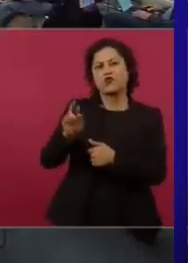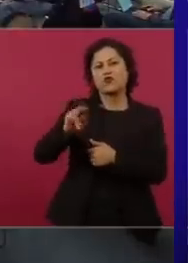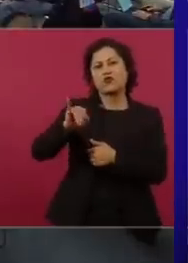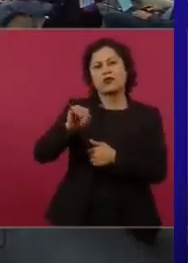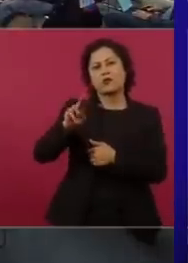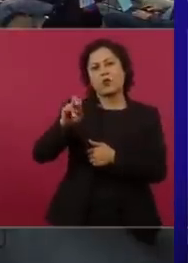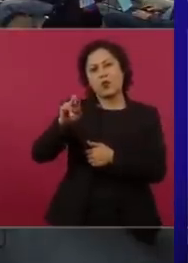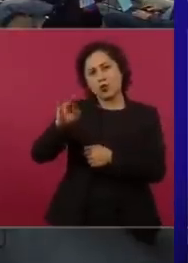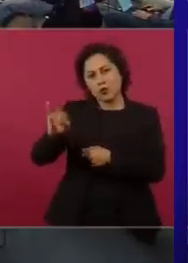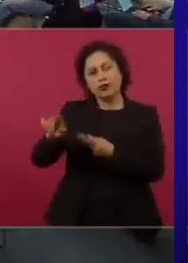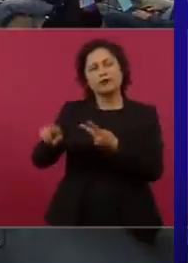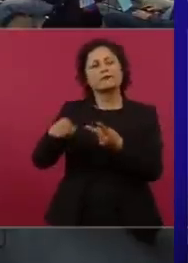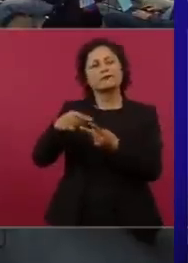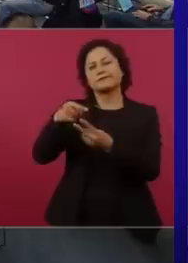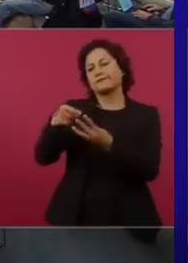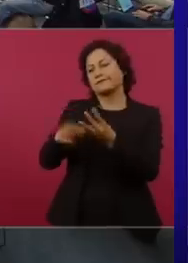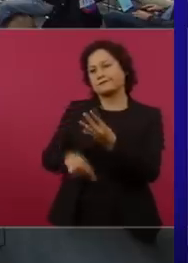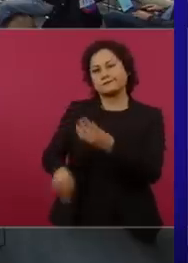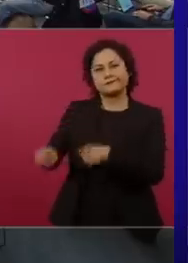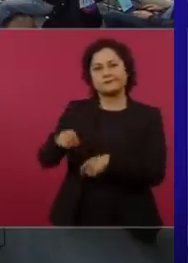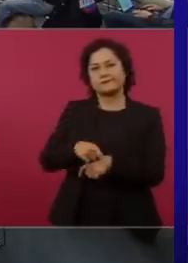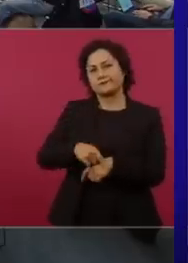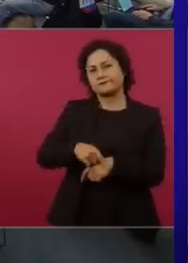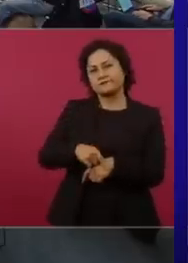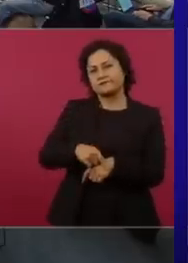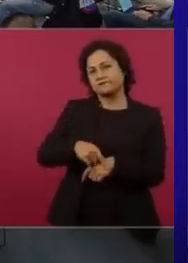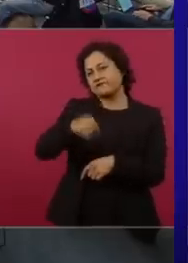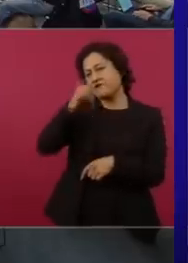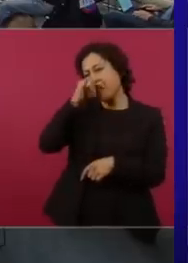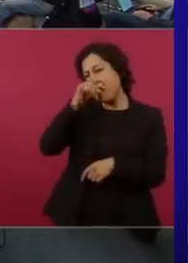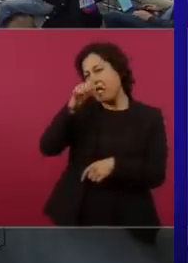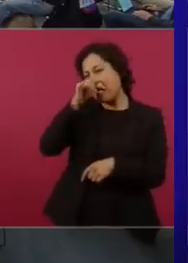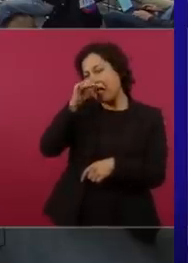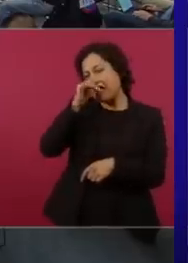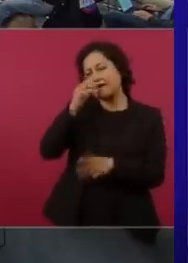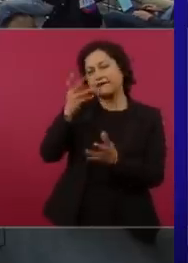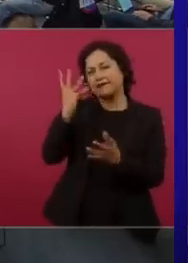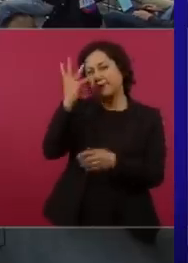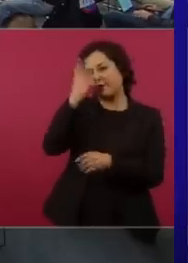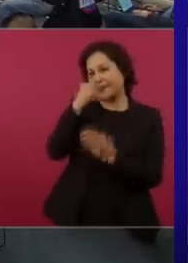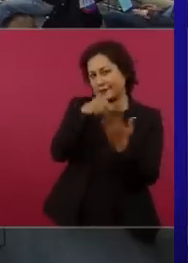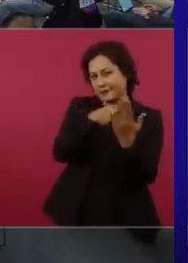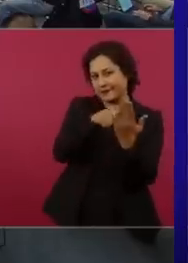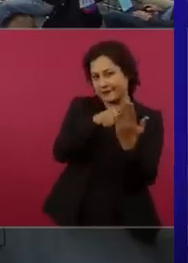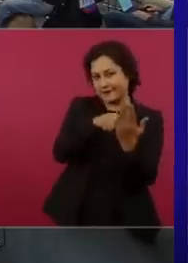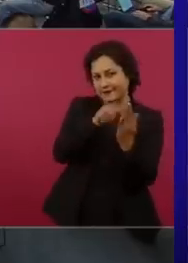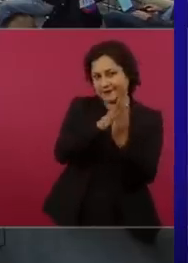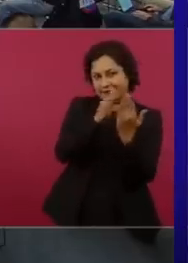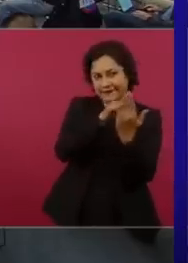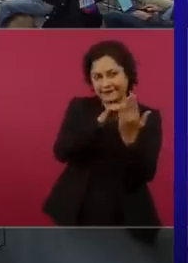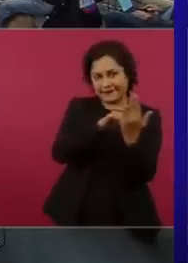pues puras lindezas en ese libro